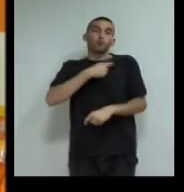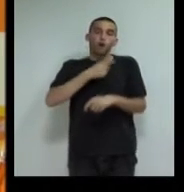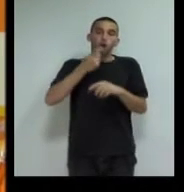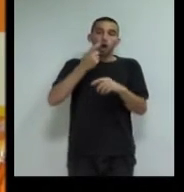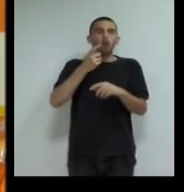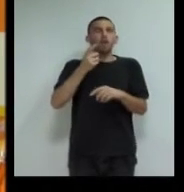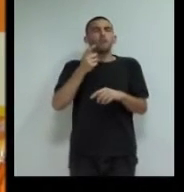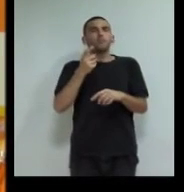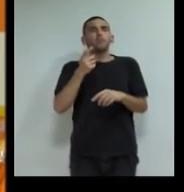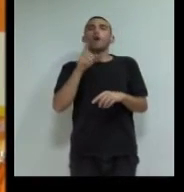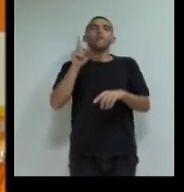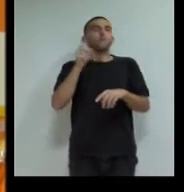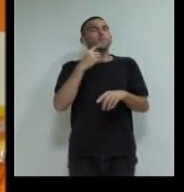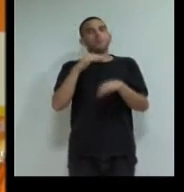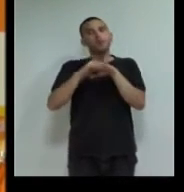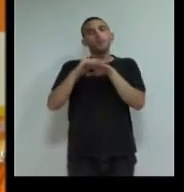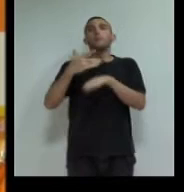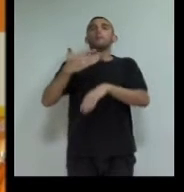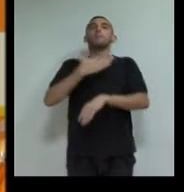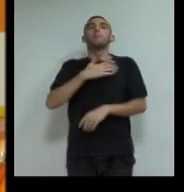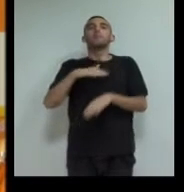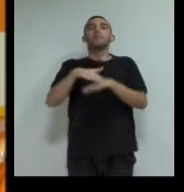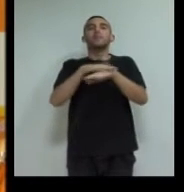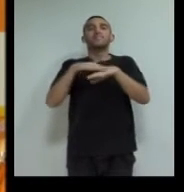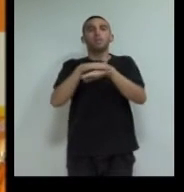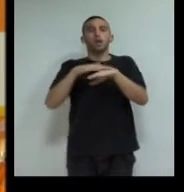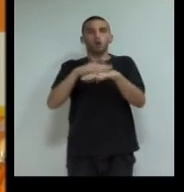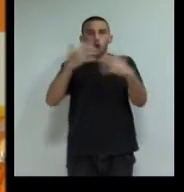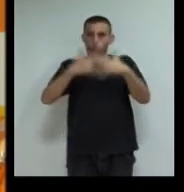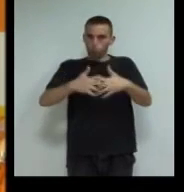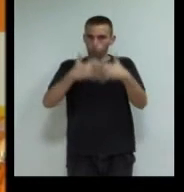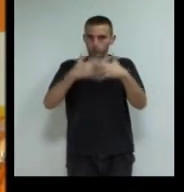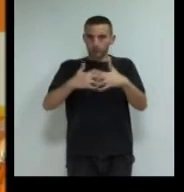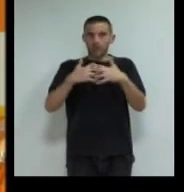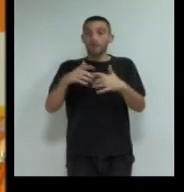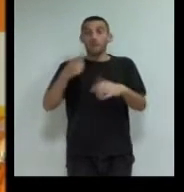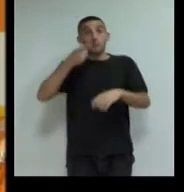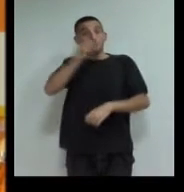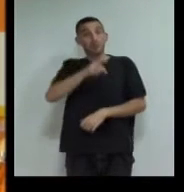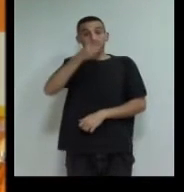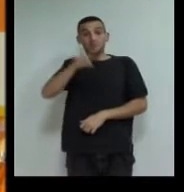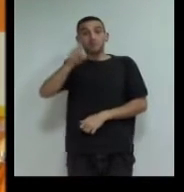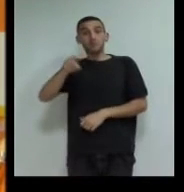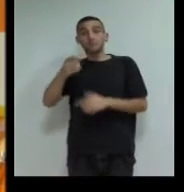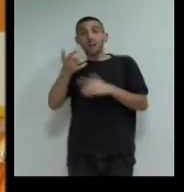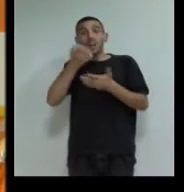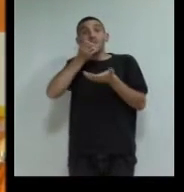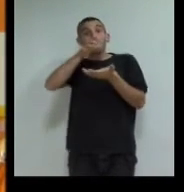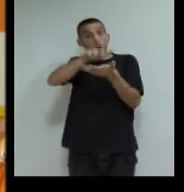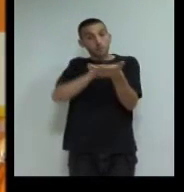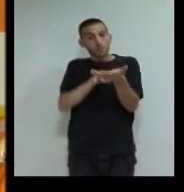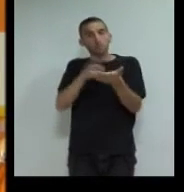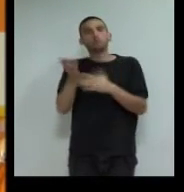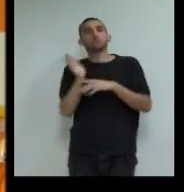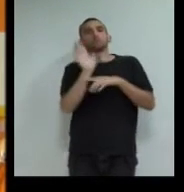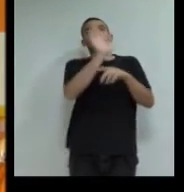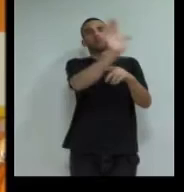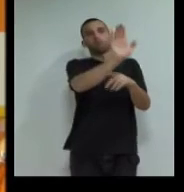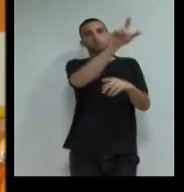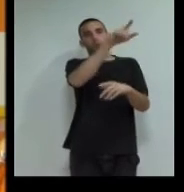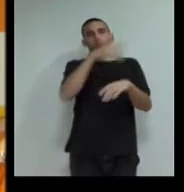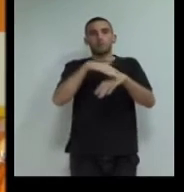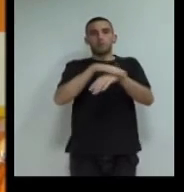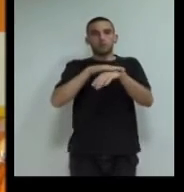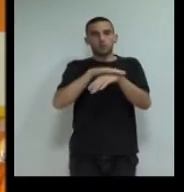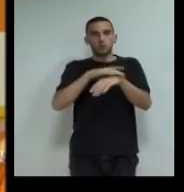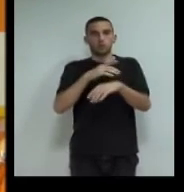la Comisión, no, al Ministerio de Industria. Al Ministerio de Industria. Exacto. Todos los meses se transmite el informe con los volúmenes de